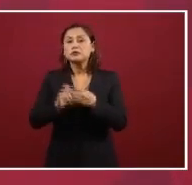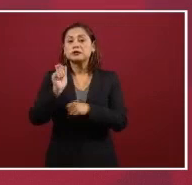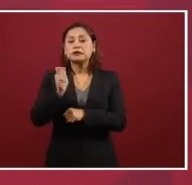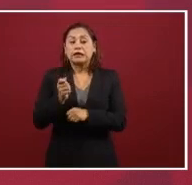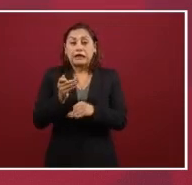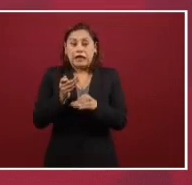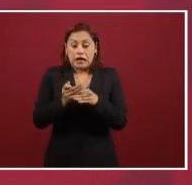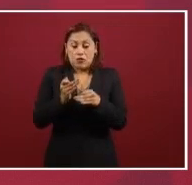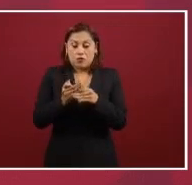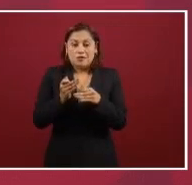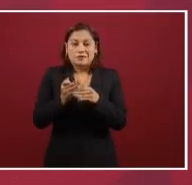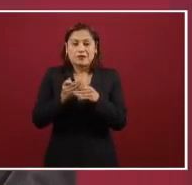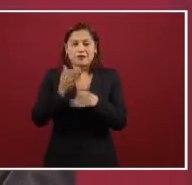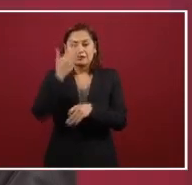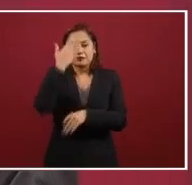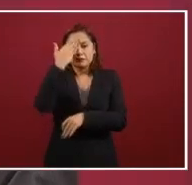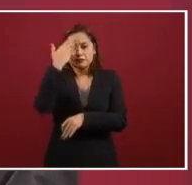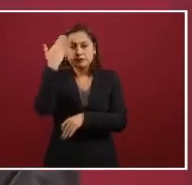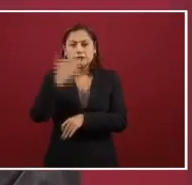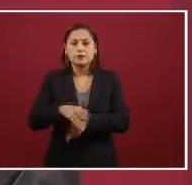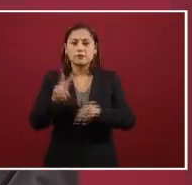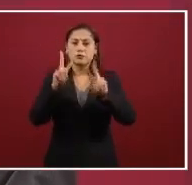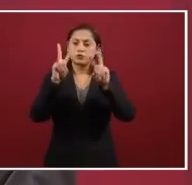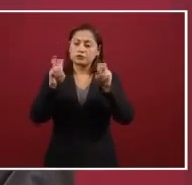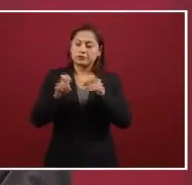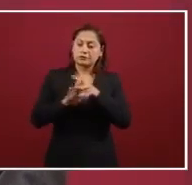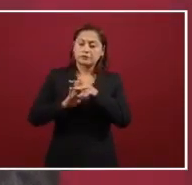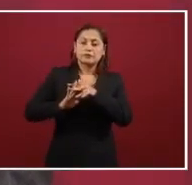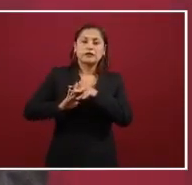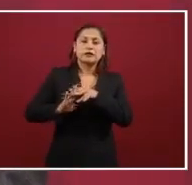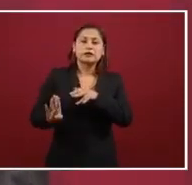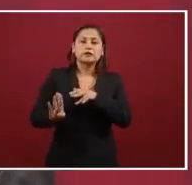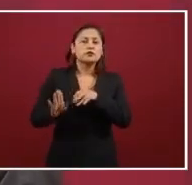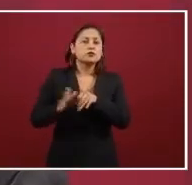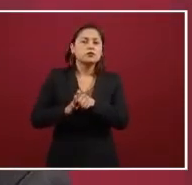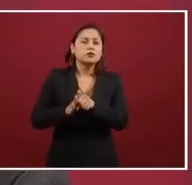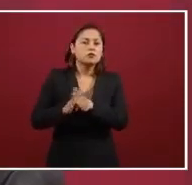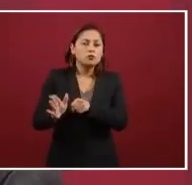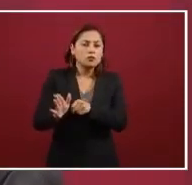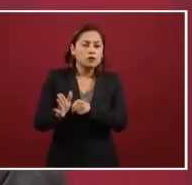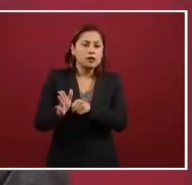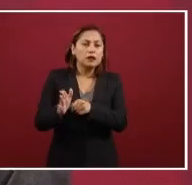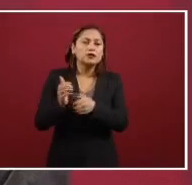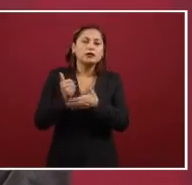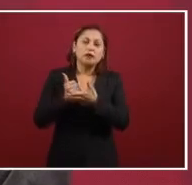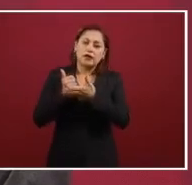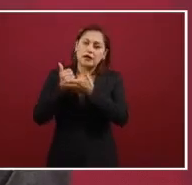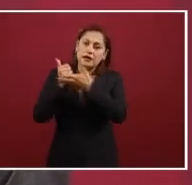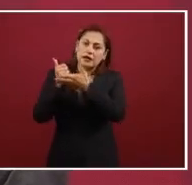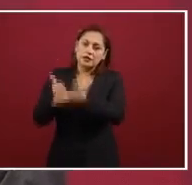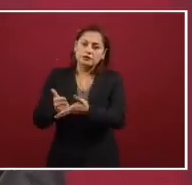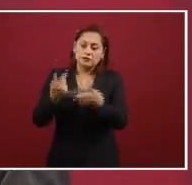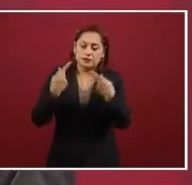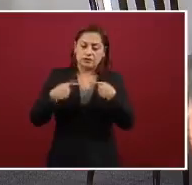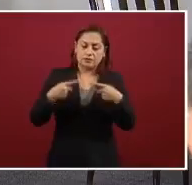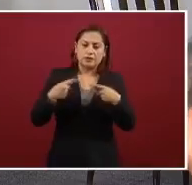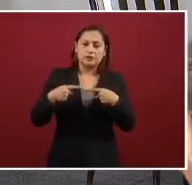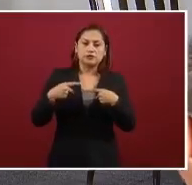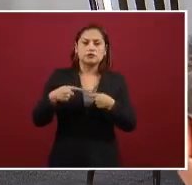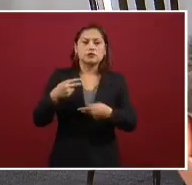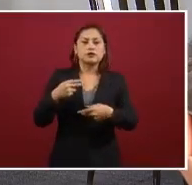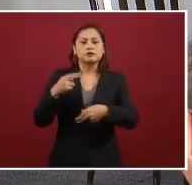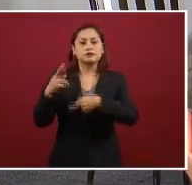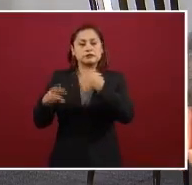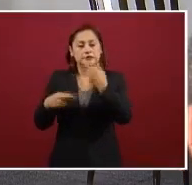tema migratorio es ofrecer alternativas y oportunidades para las personas en sus lugares de origen. Entonces, estos